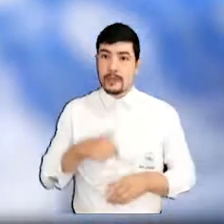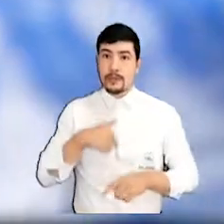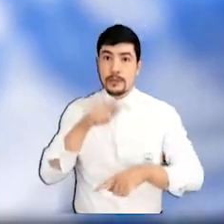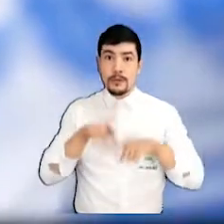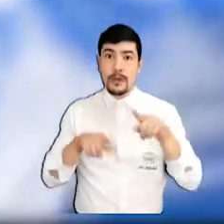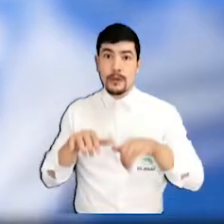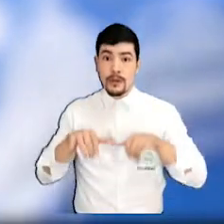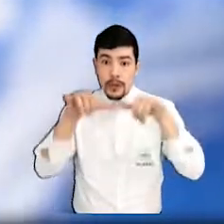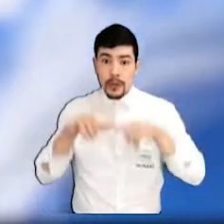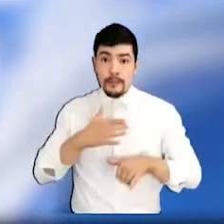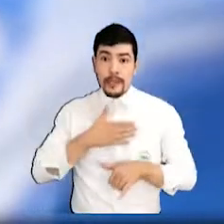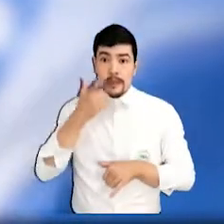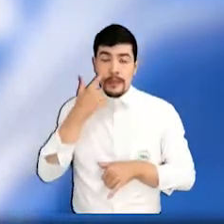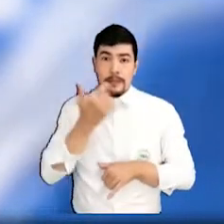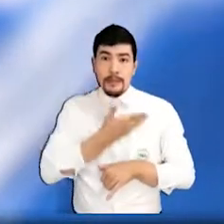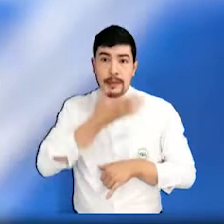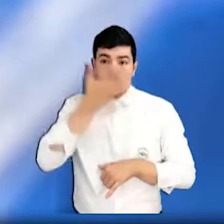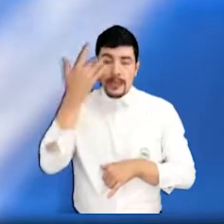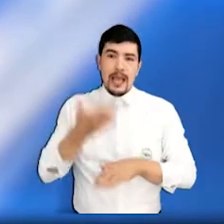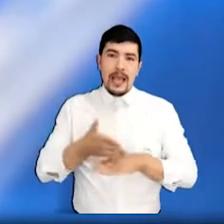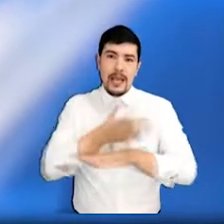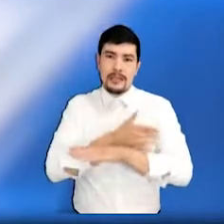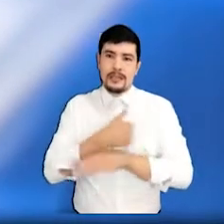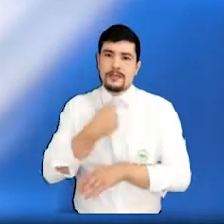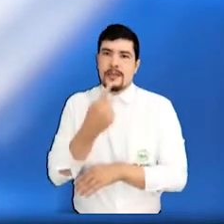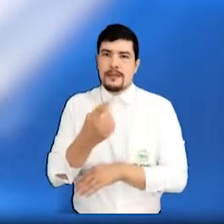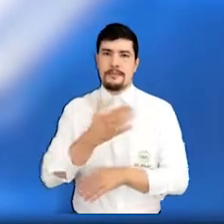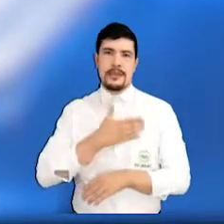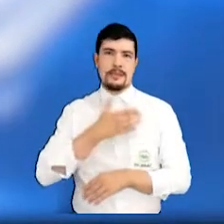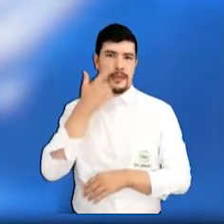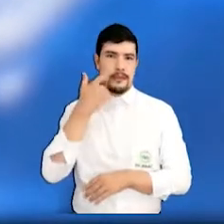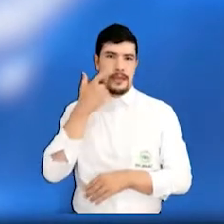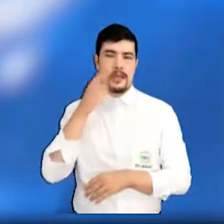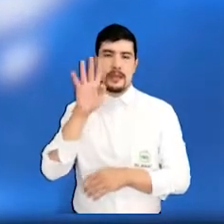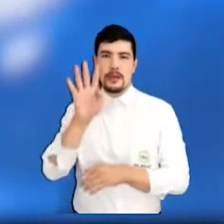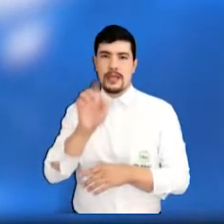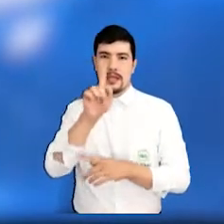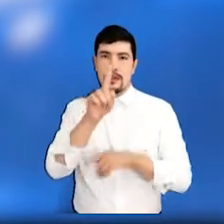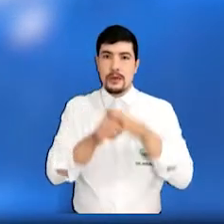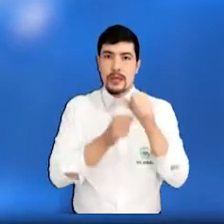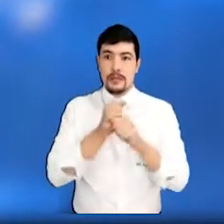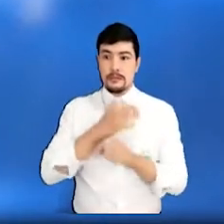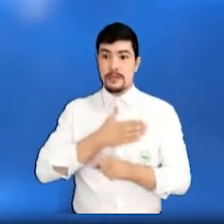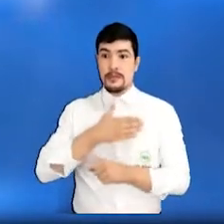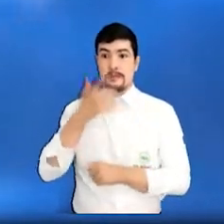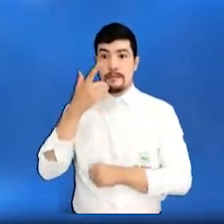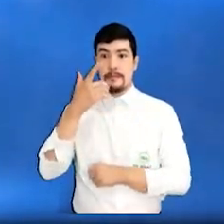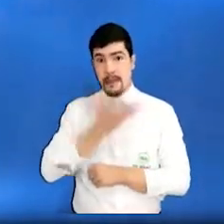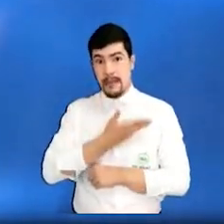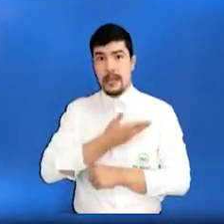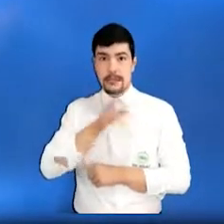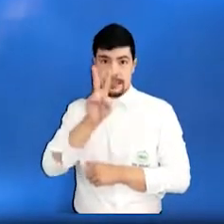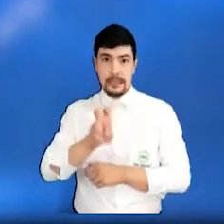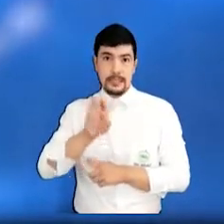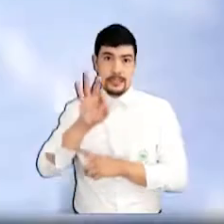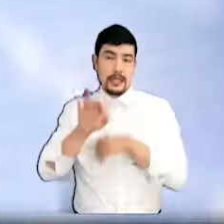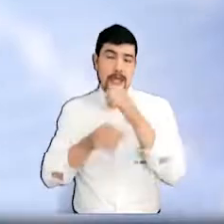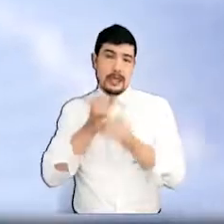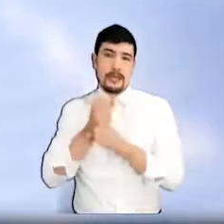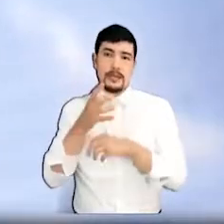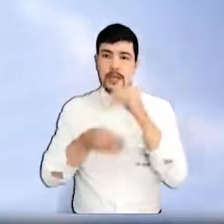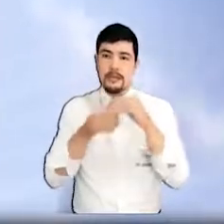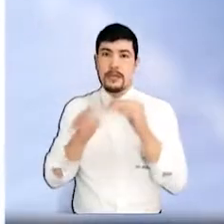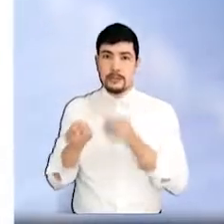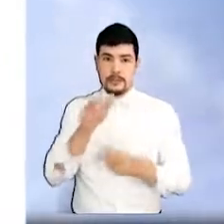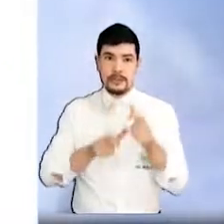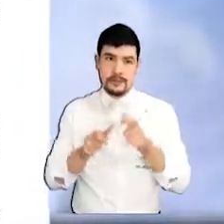riesgo. Máxime que el primero está gravemente enfermo y los vecinos ya conocen de mi antecedente y van a impedir mi llegada a ese sitio. En el escrito